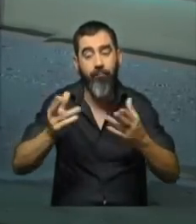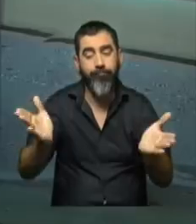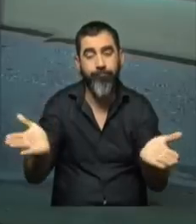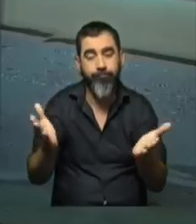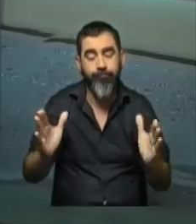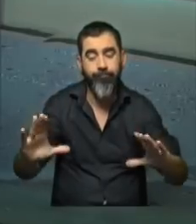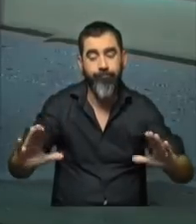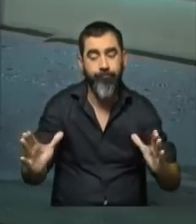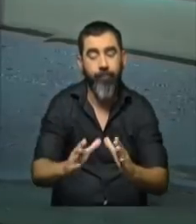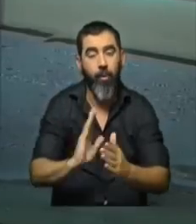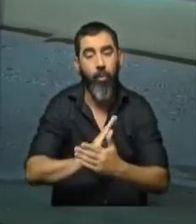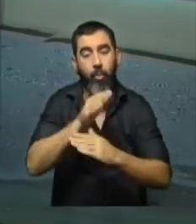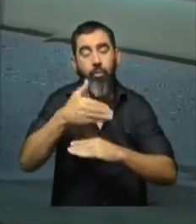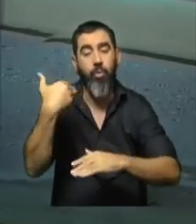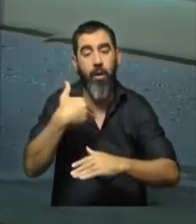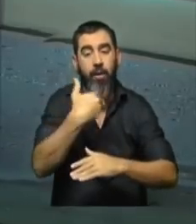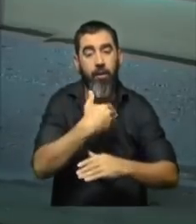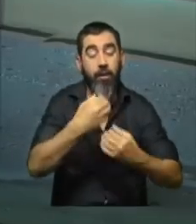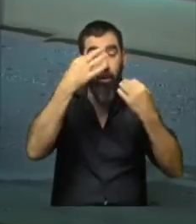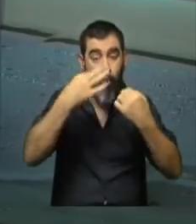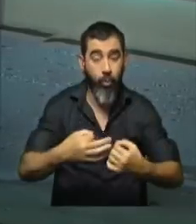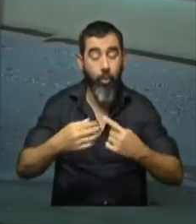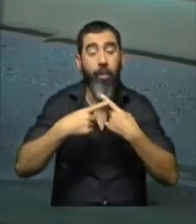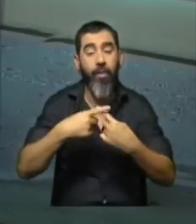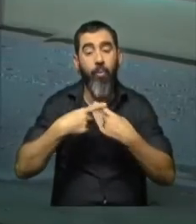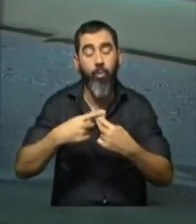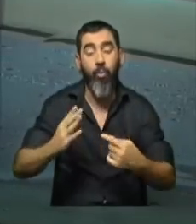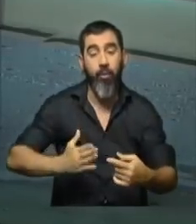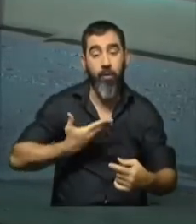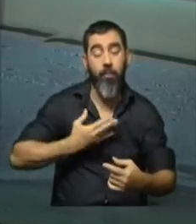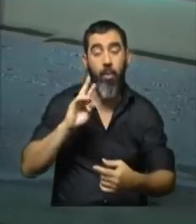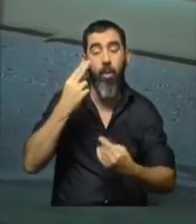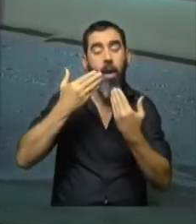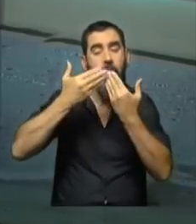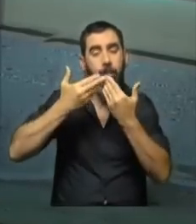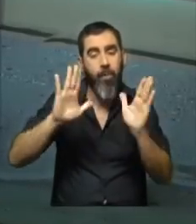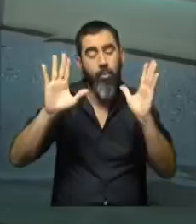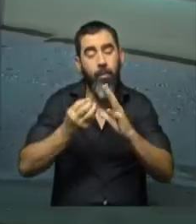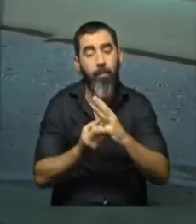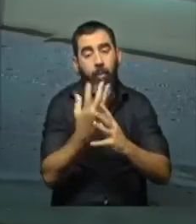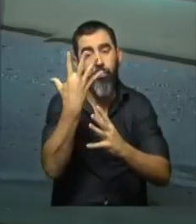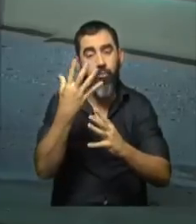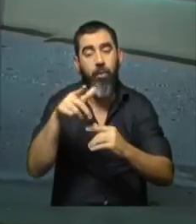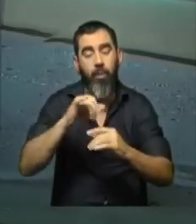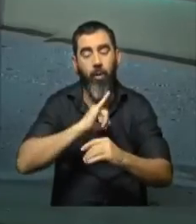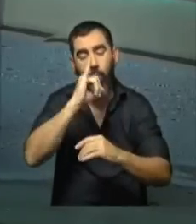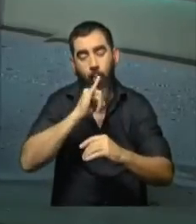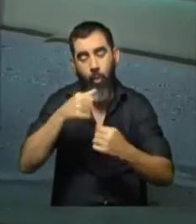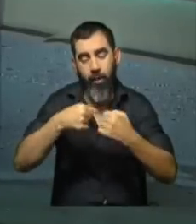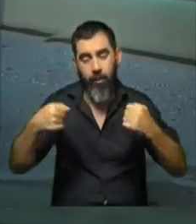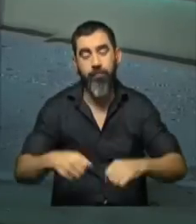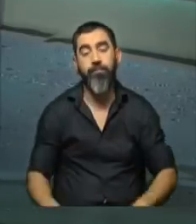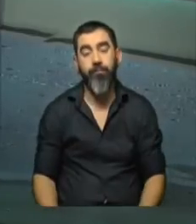cruce hacia Argentina, en pleno debate además y reclamo uruguayo por la apertura del Mercosur. En un rato les contamos más de este